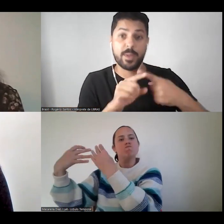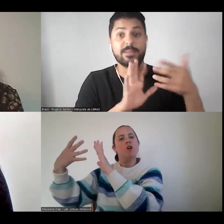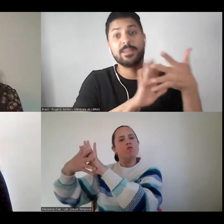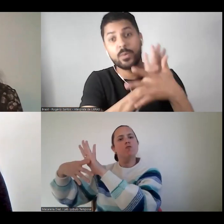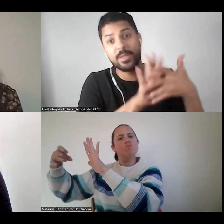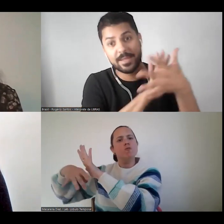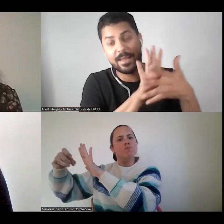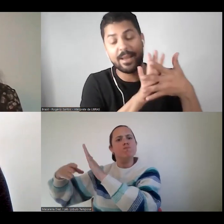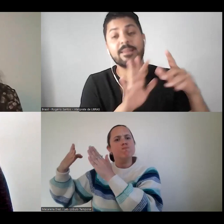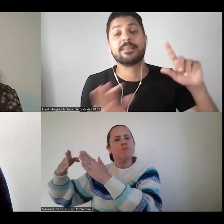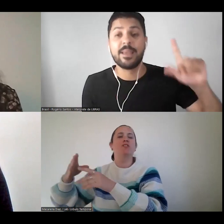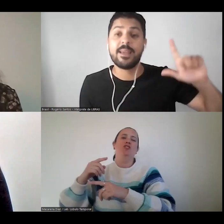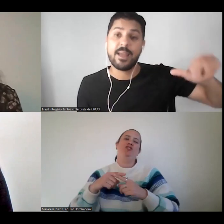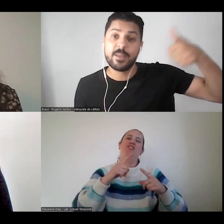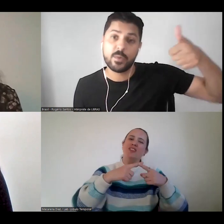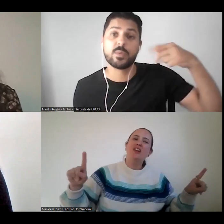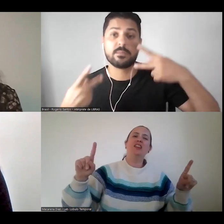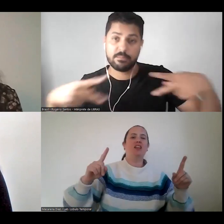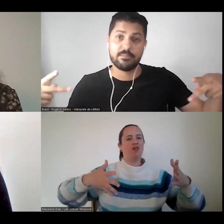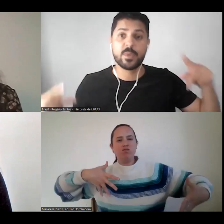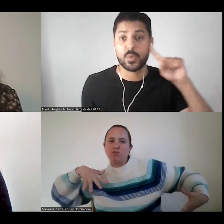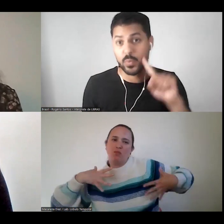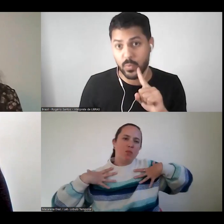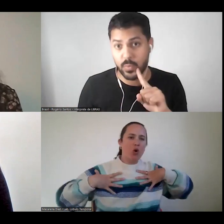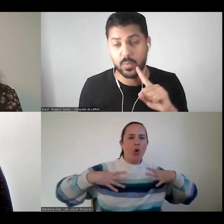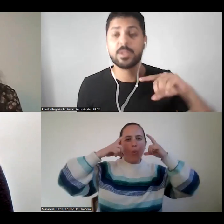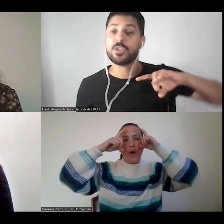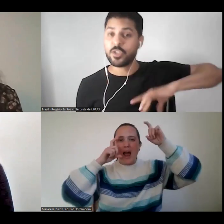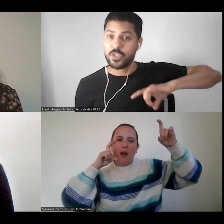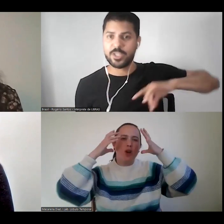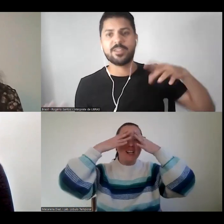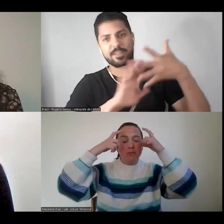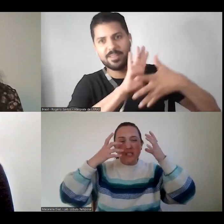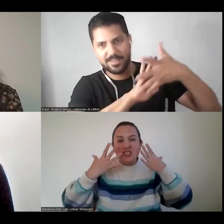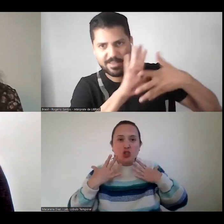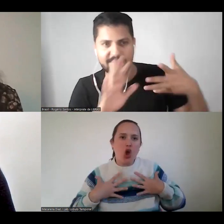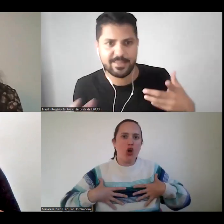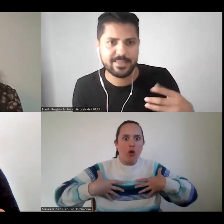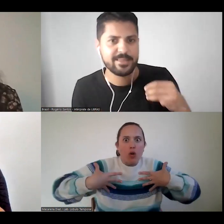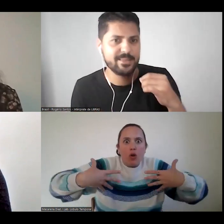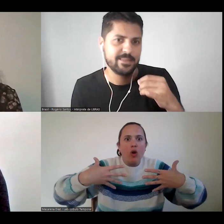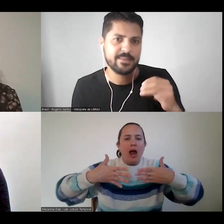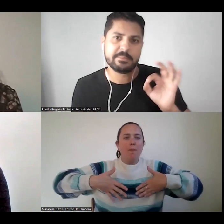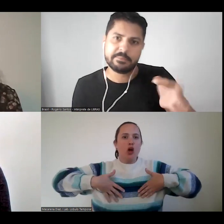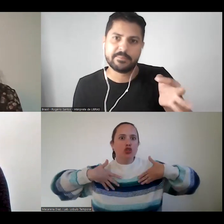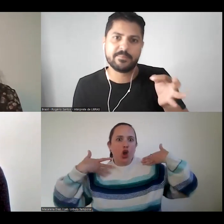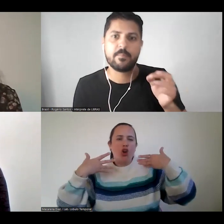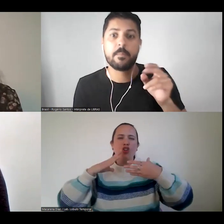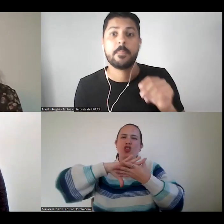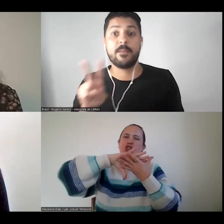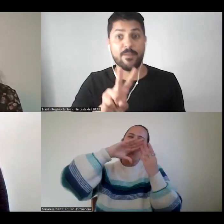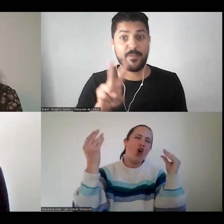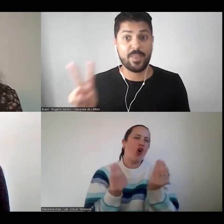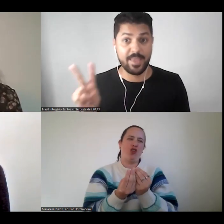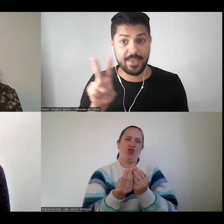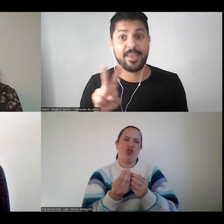primera lengua, y en este caso es la lengua de señas chilena, ¿cierto? Pero el vernáculo es distinto,